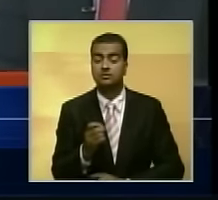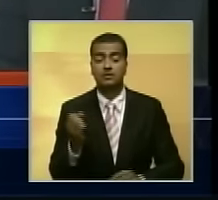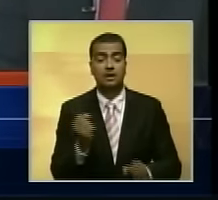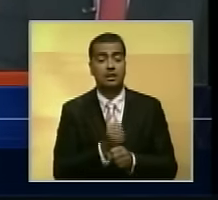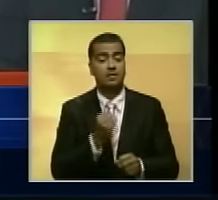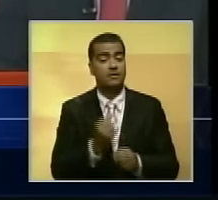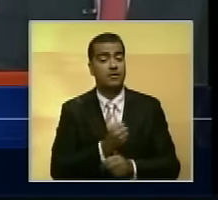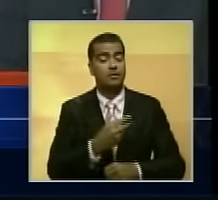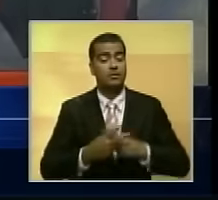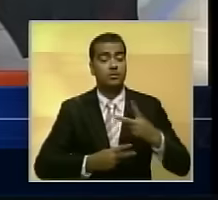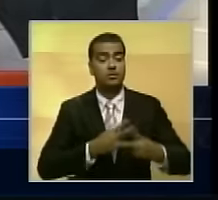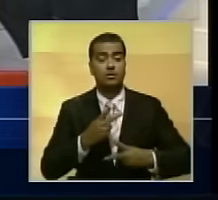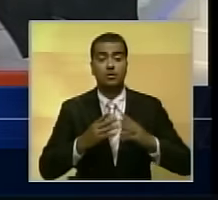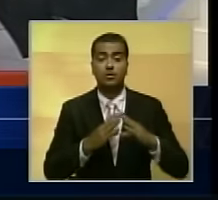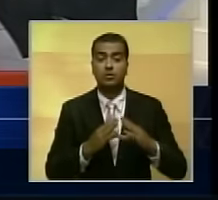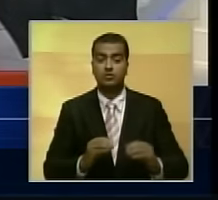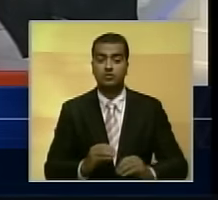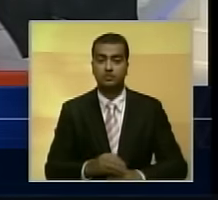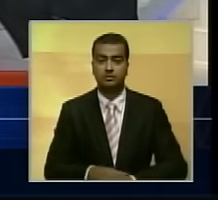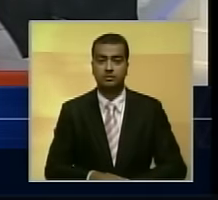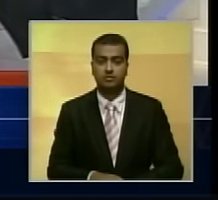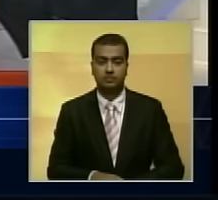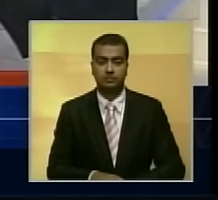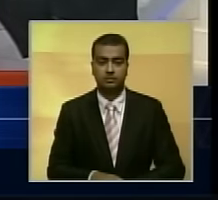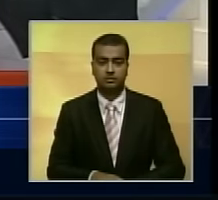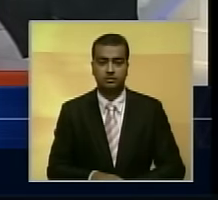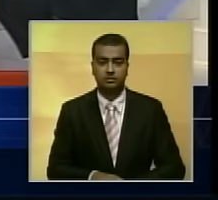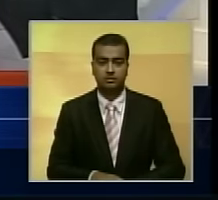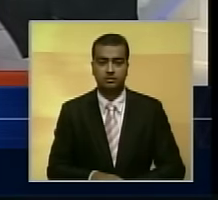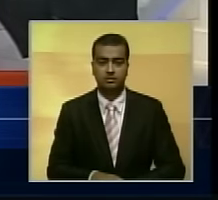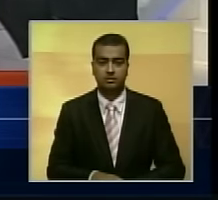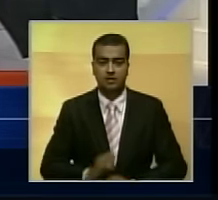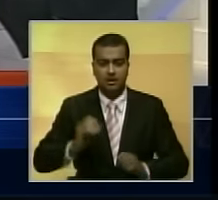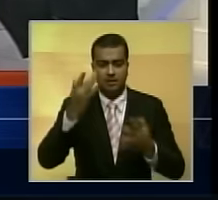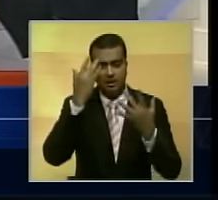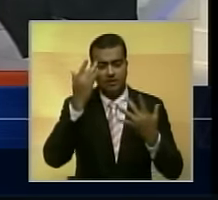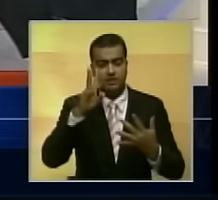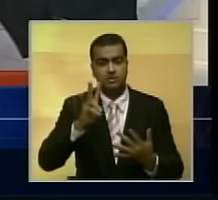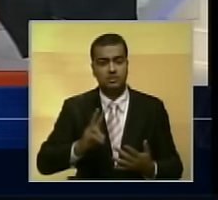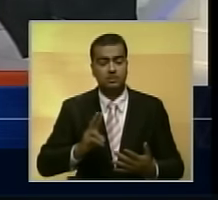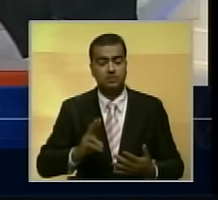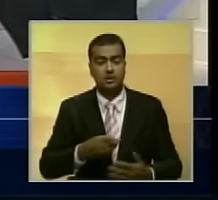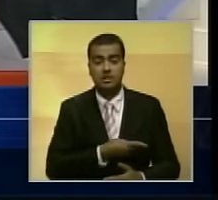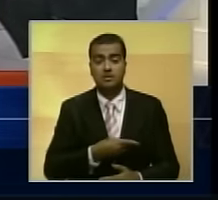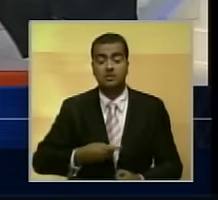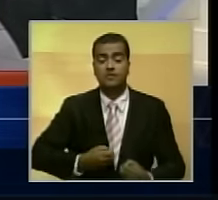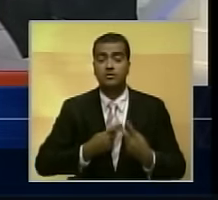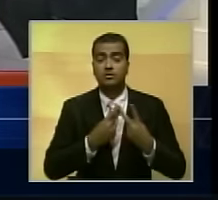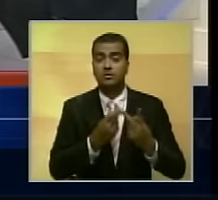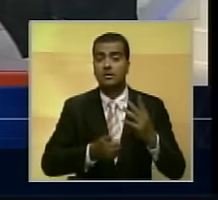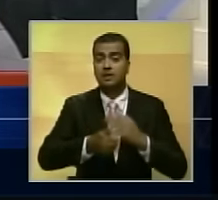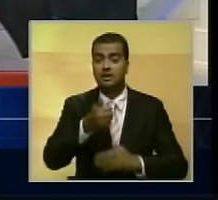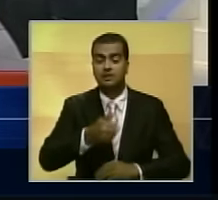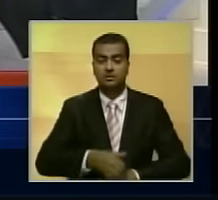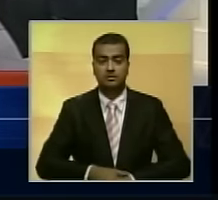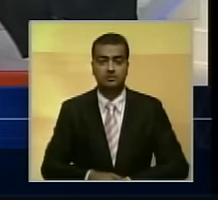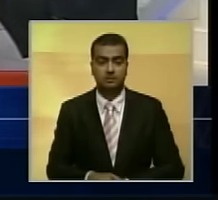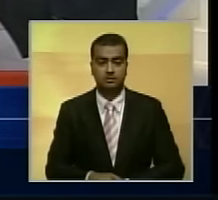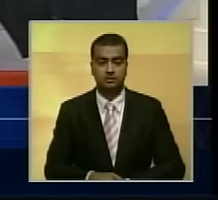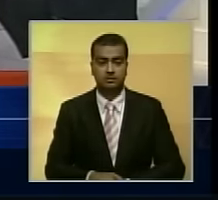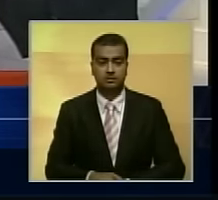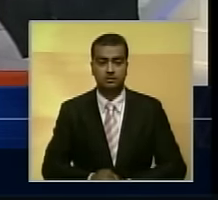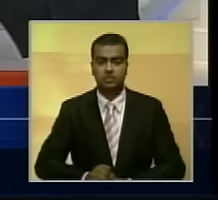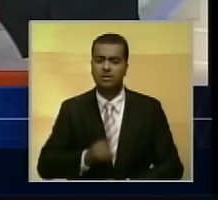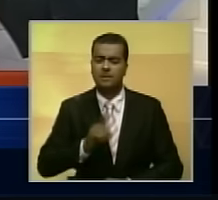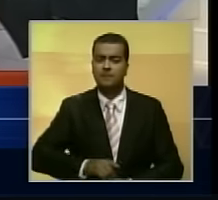trabajo productivo de todos, de la inteligencia del venezolano, de las ganas y la voluntad de salir adelante. Yo creo que son